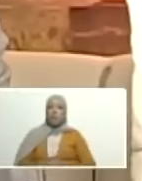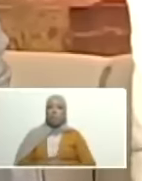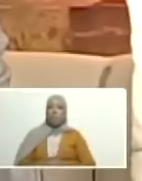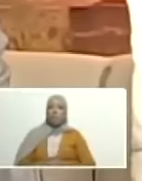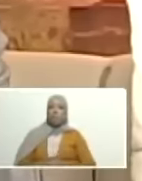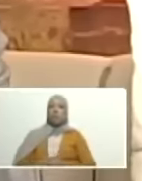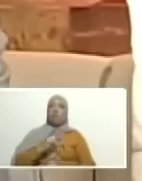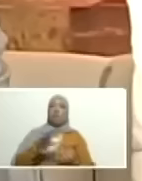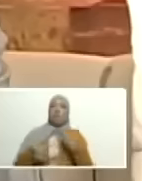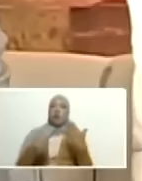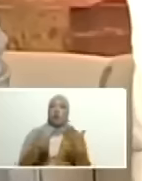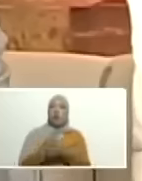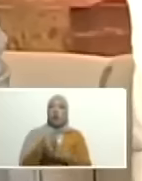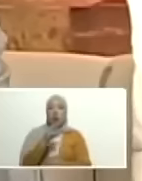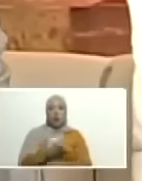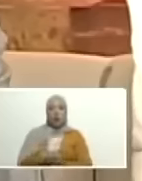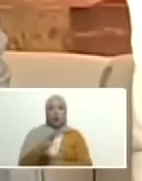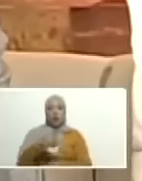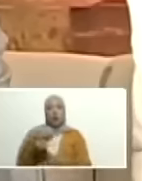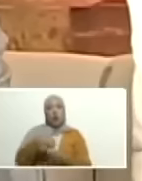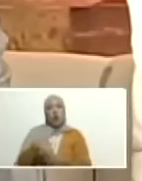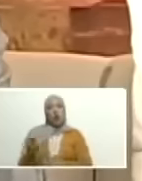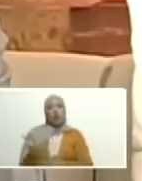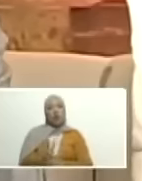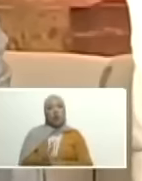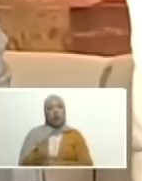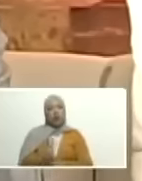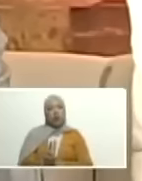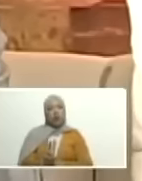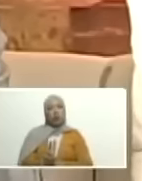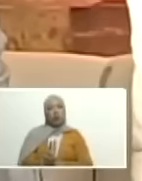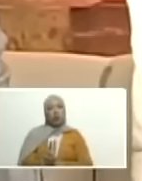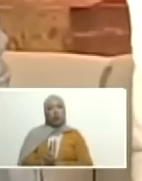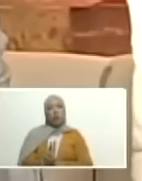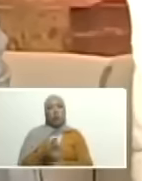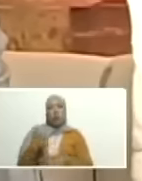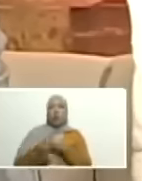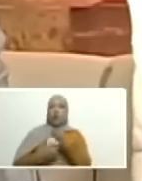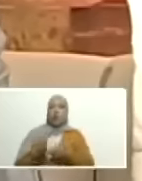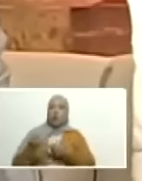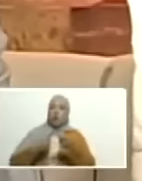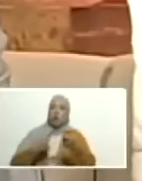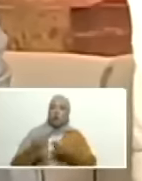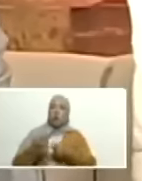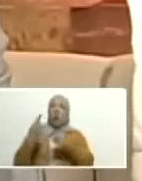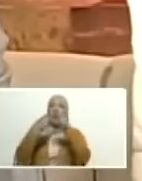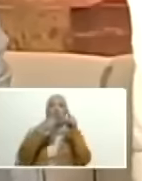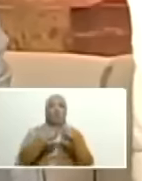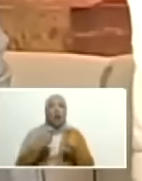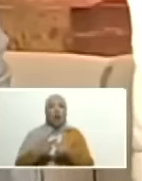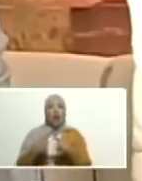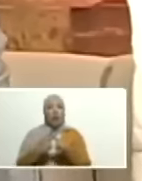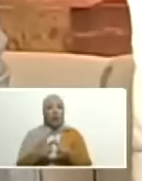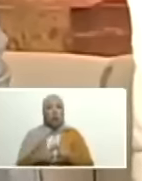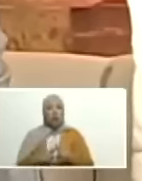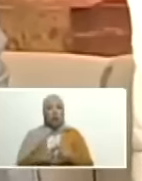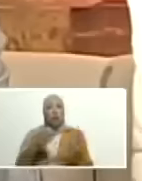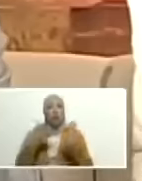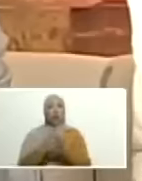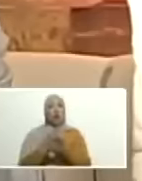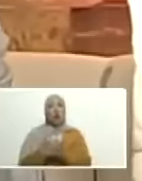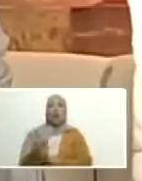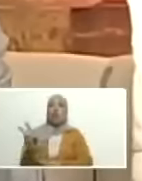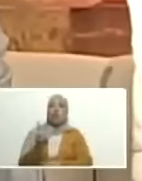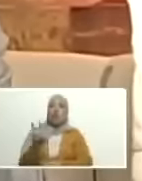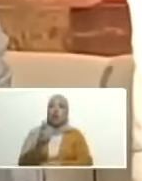Cese la visión intervencionista que se ha manejado en distintas etapas sobre Venezuela